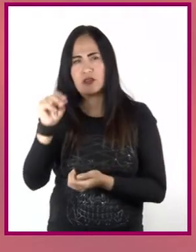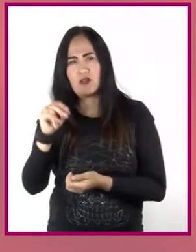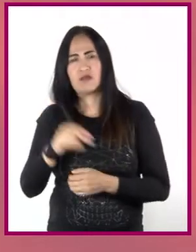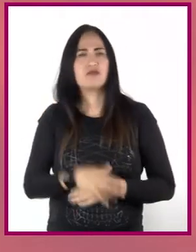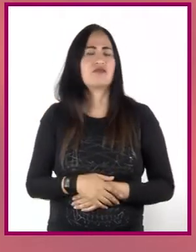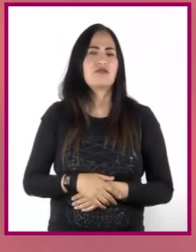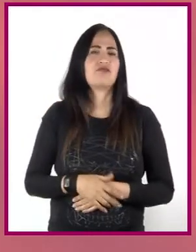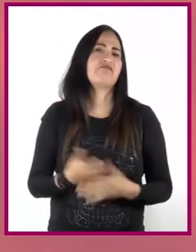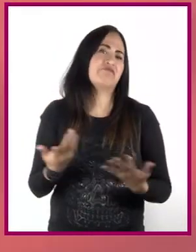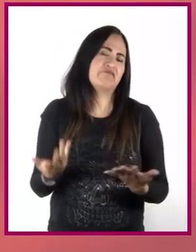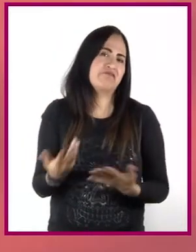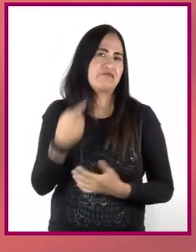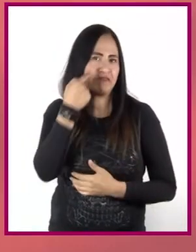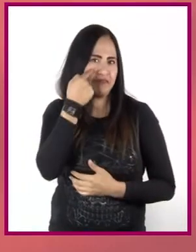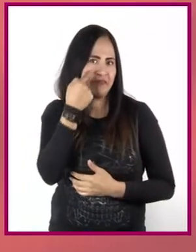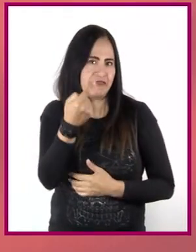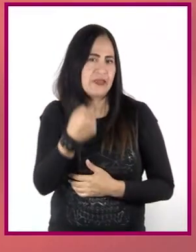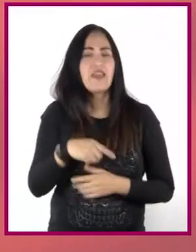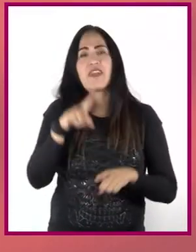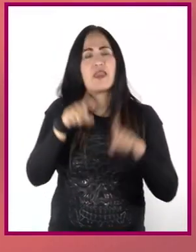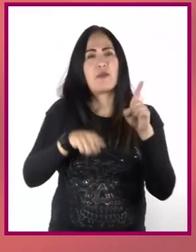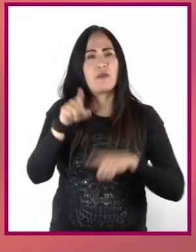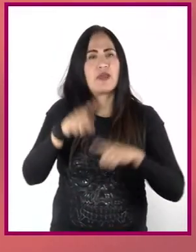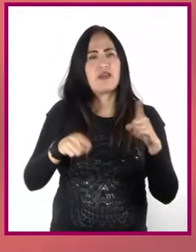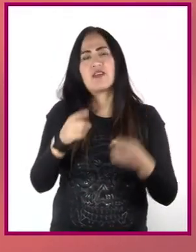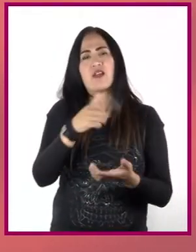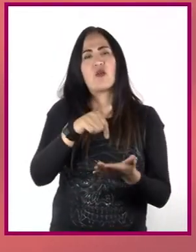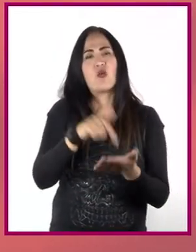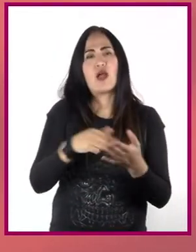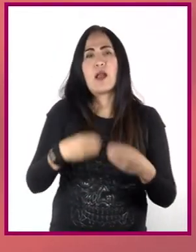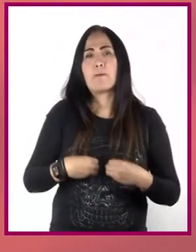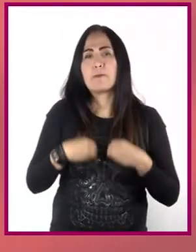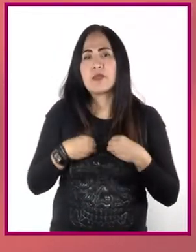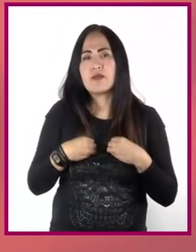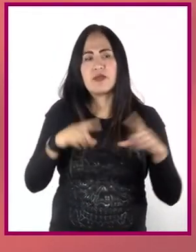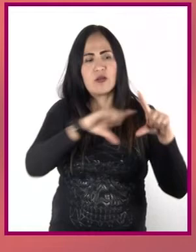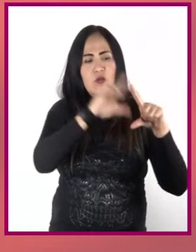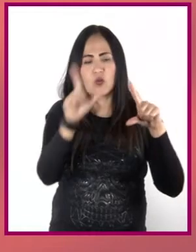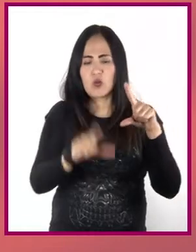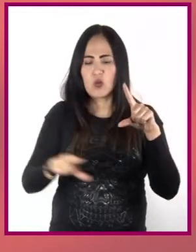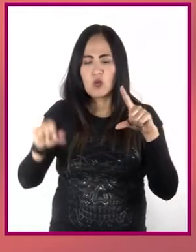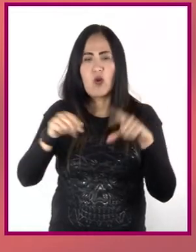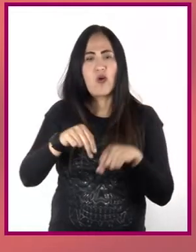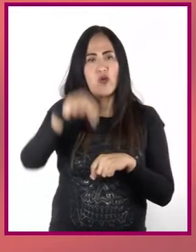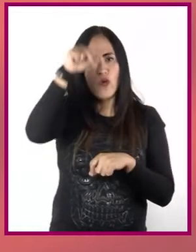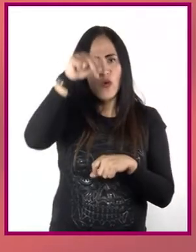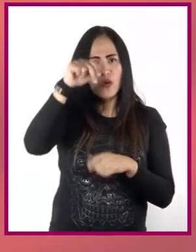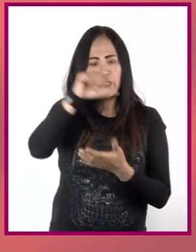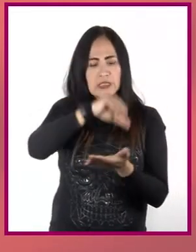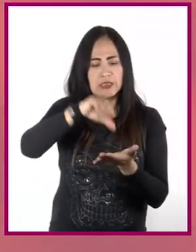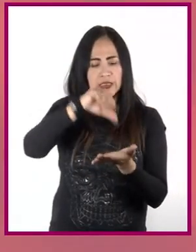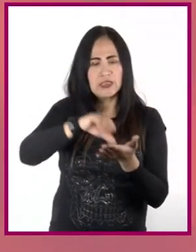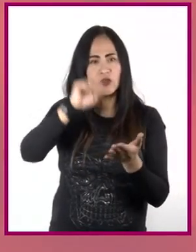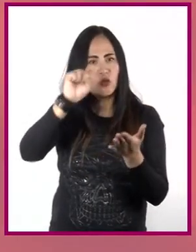podemos observar que depende de nuestro lugar de residencia, el norte, el centro o el sur del